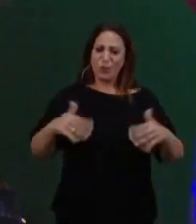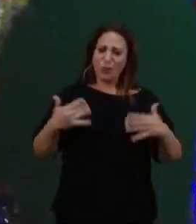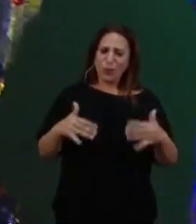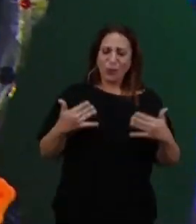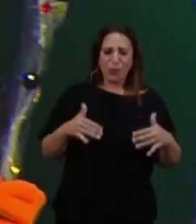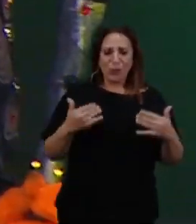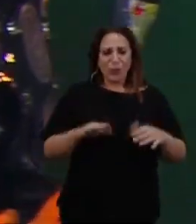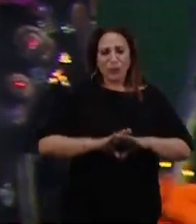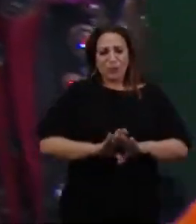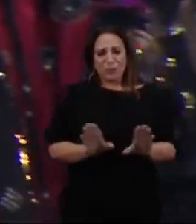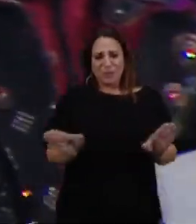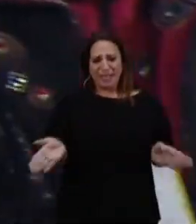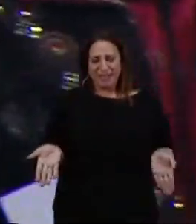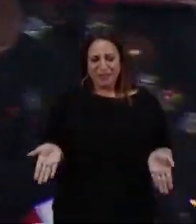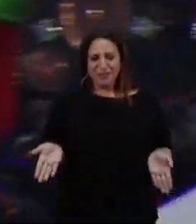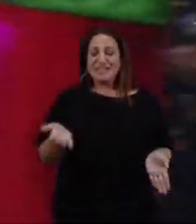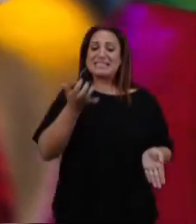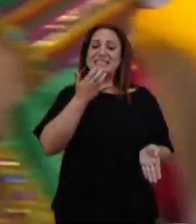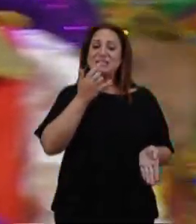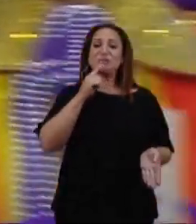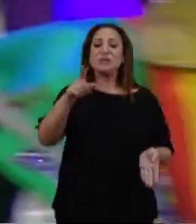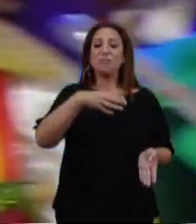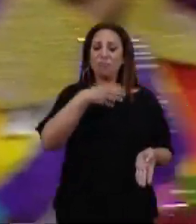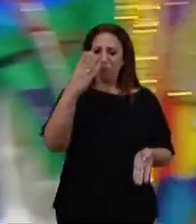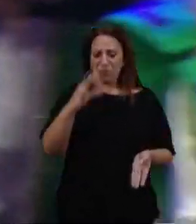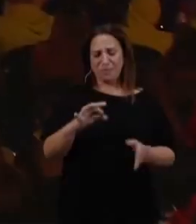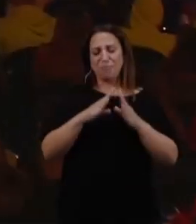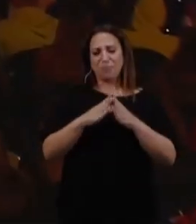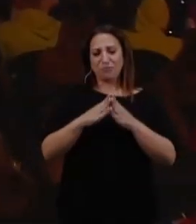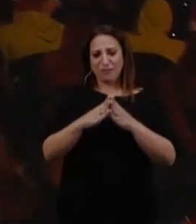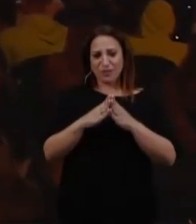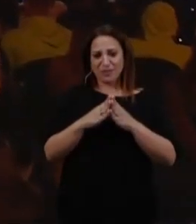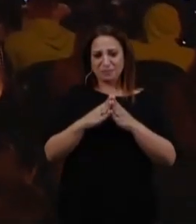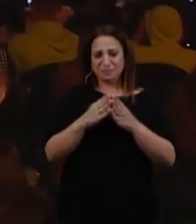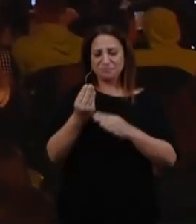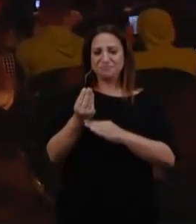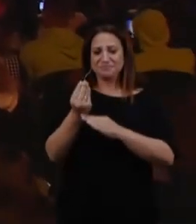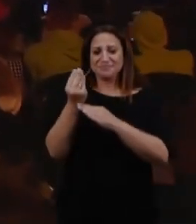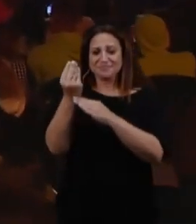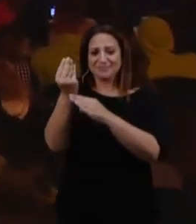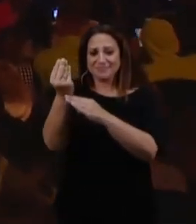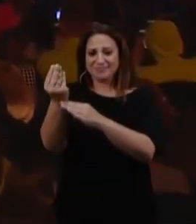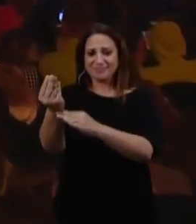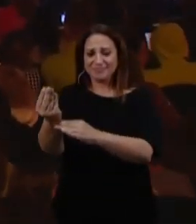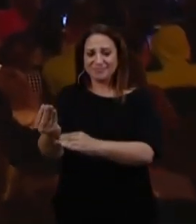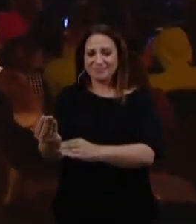Bueno, si son tan amables, por favor. si quiero...